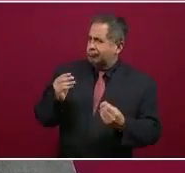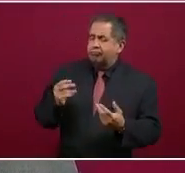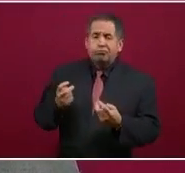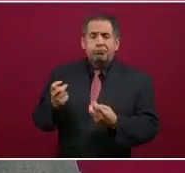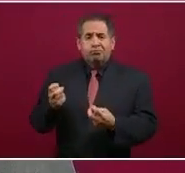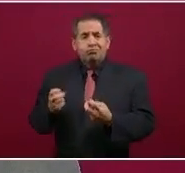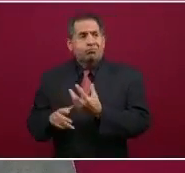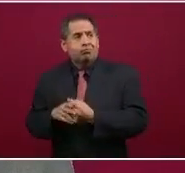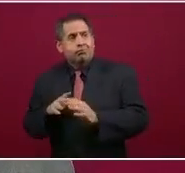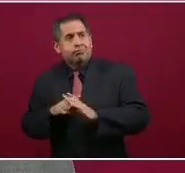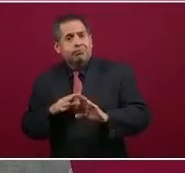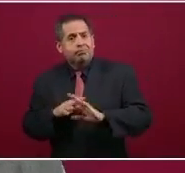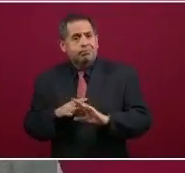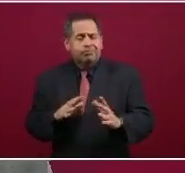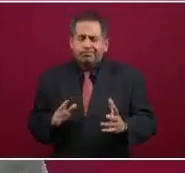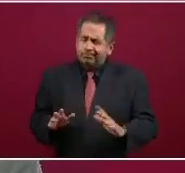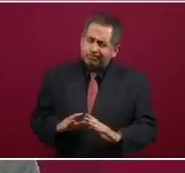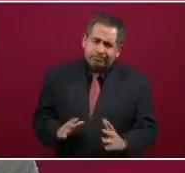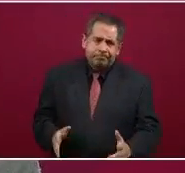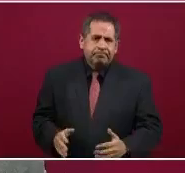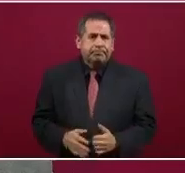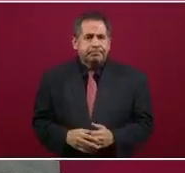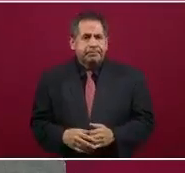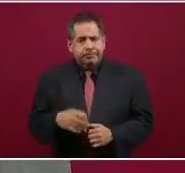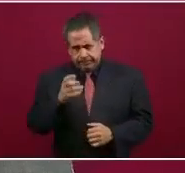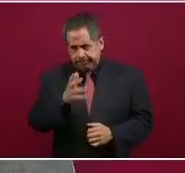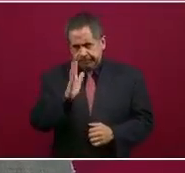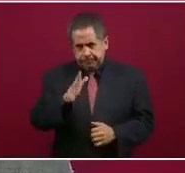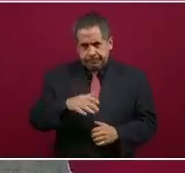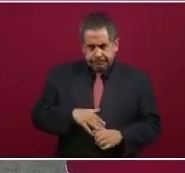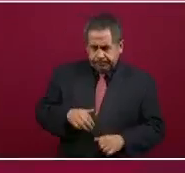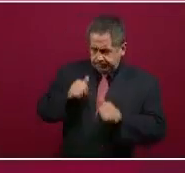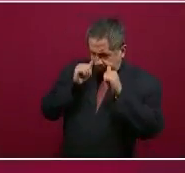Entonces, se está atendiendo